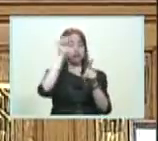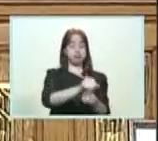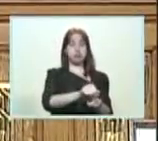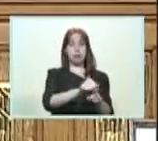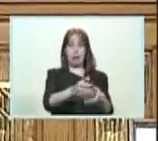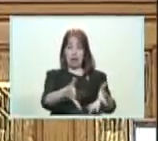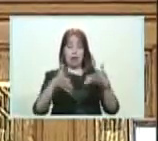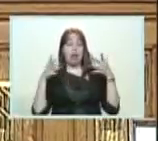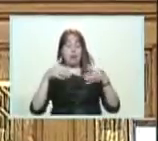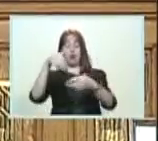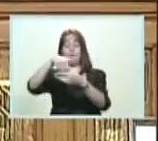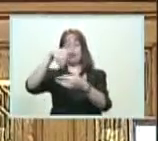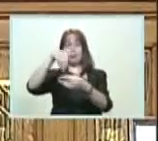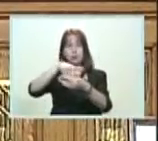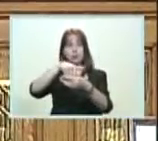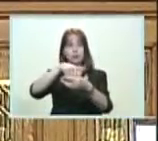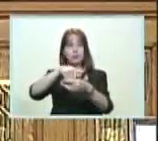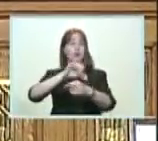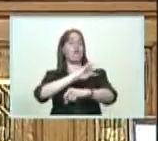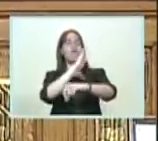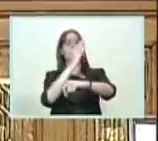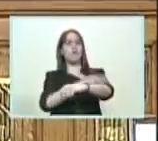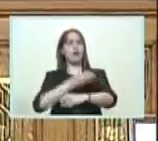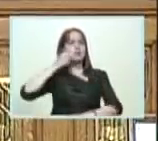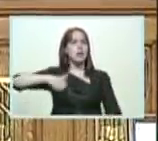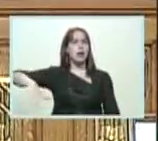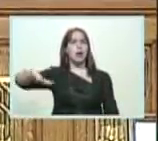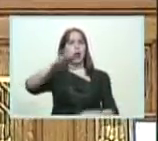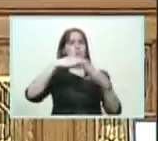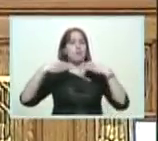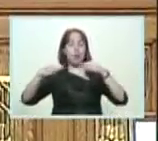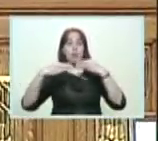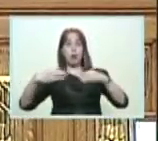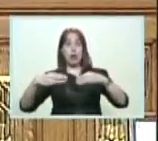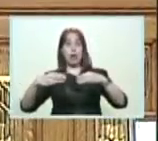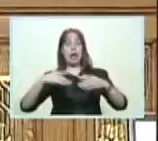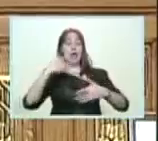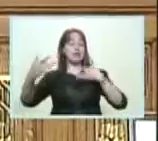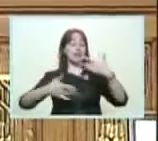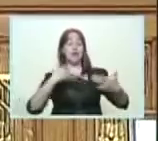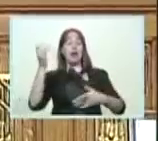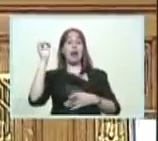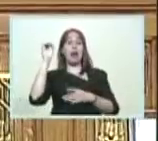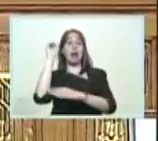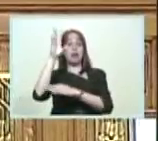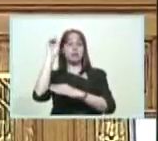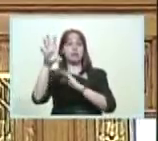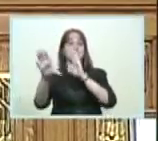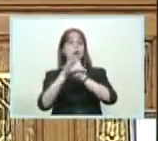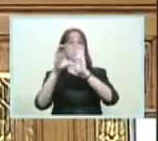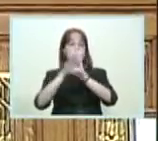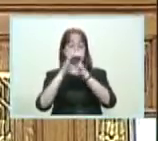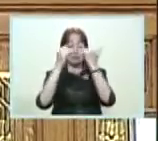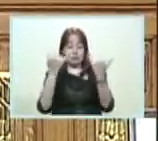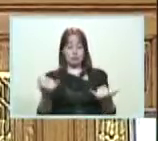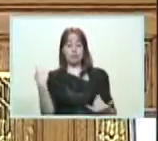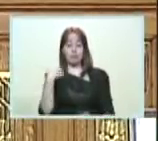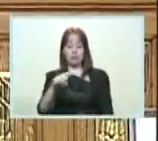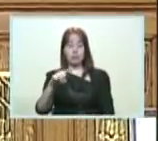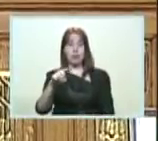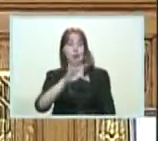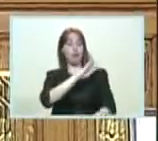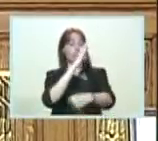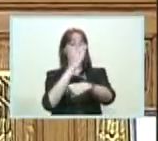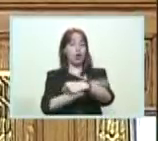con votos y con fuerza popular activar el poder constituyente originario y tener hoy esta